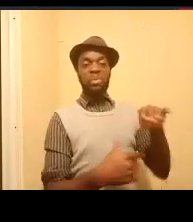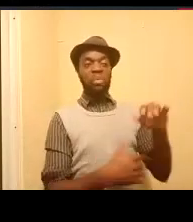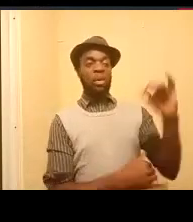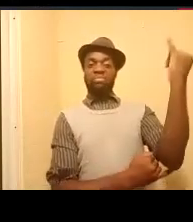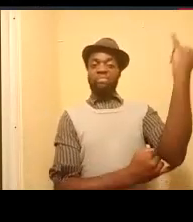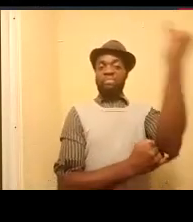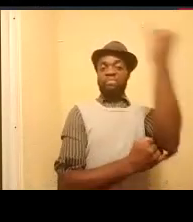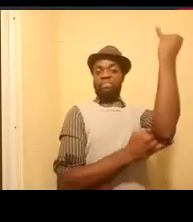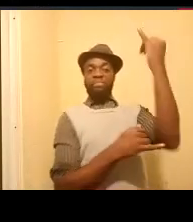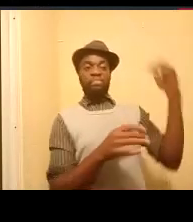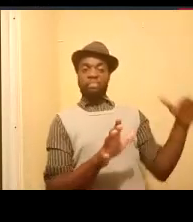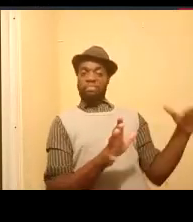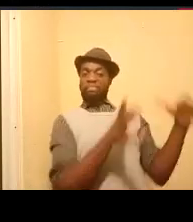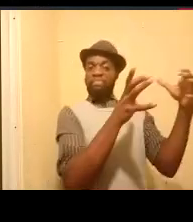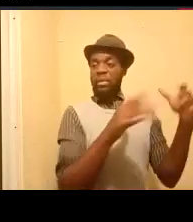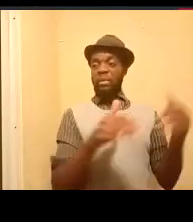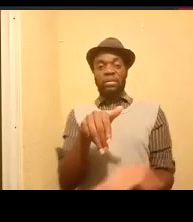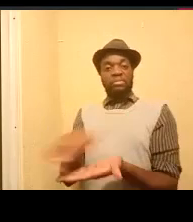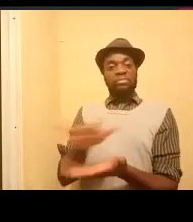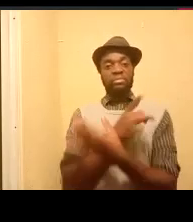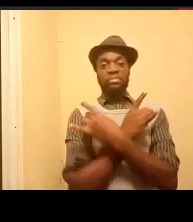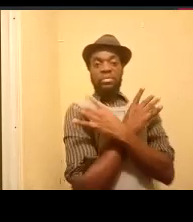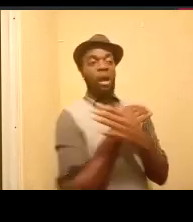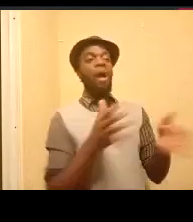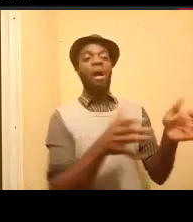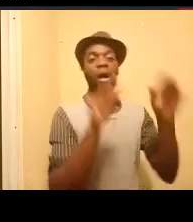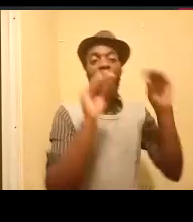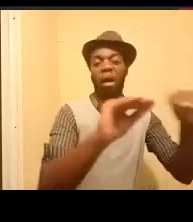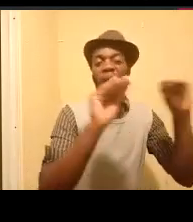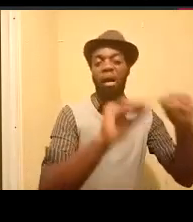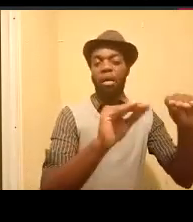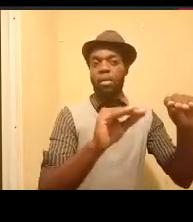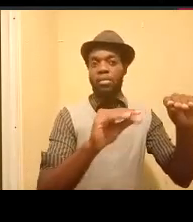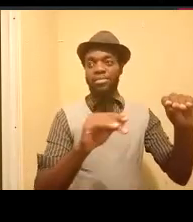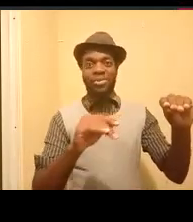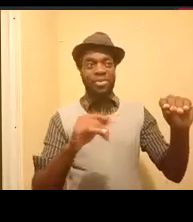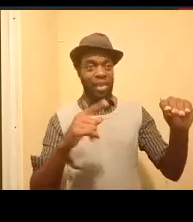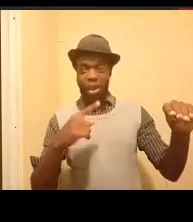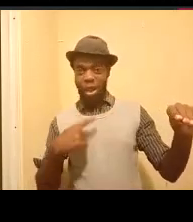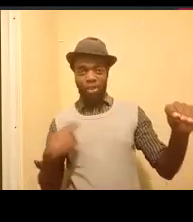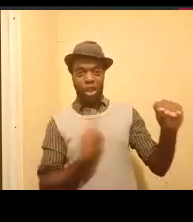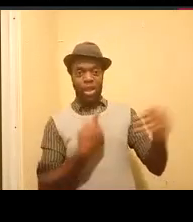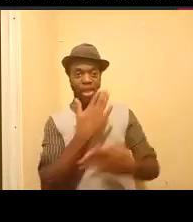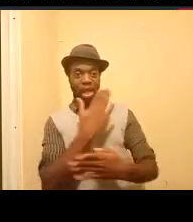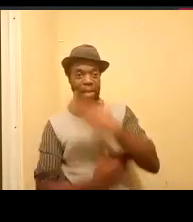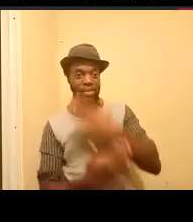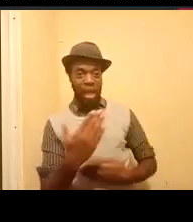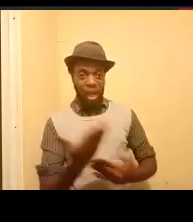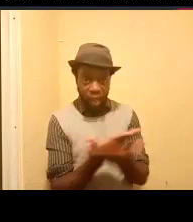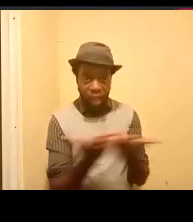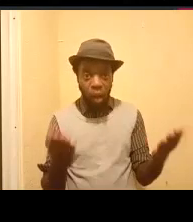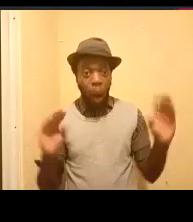racista incluso. Y para nosotros como personas con discapacidad y jóvenes con discapacidad,